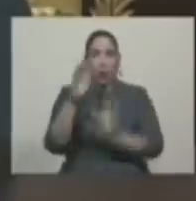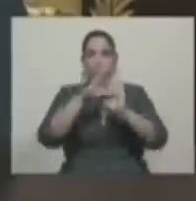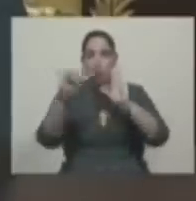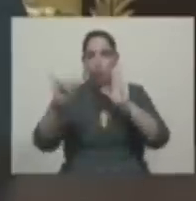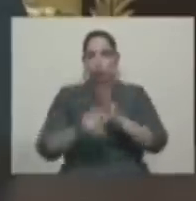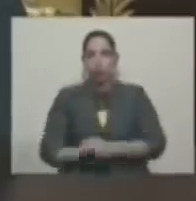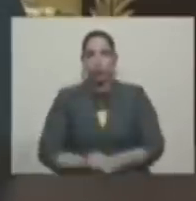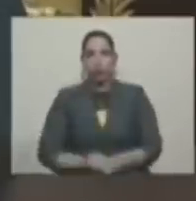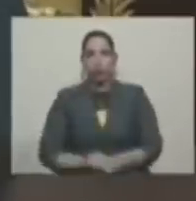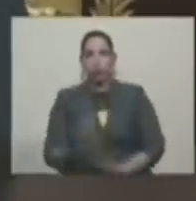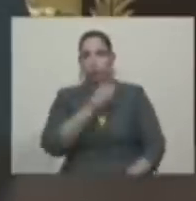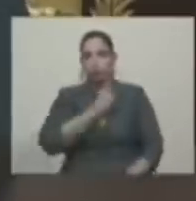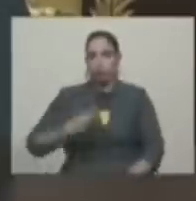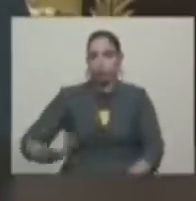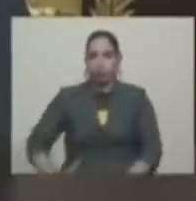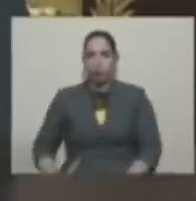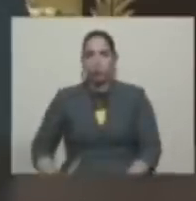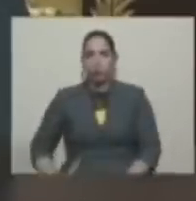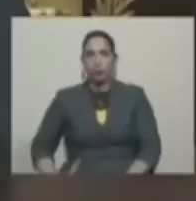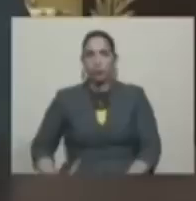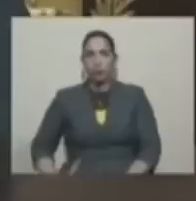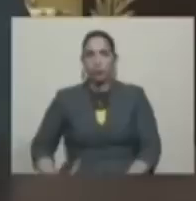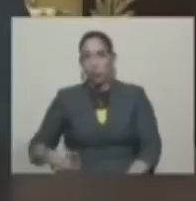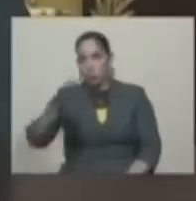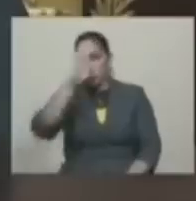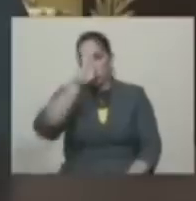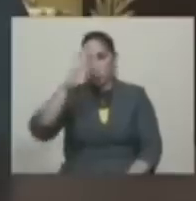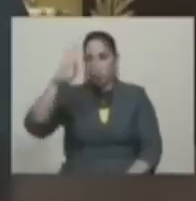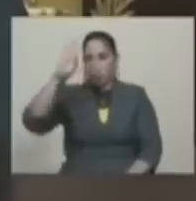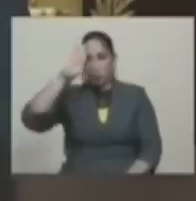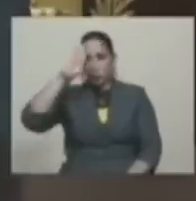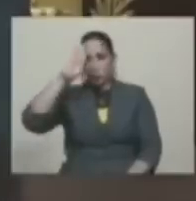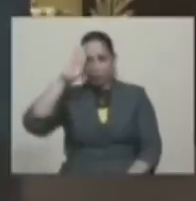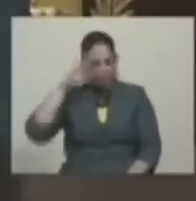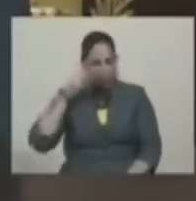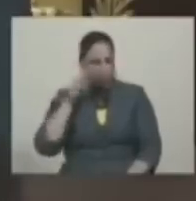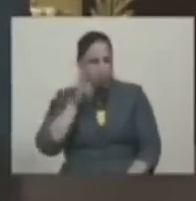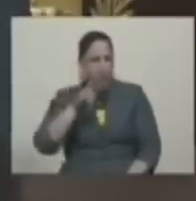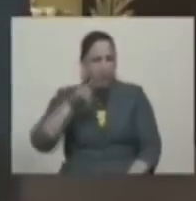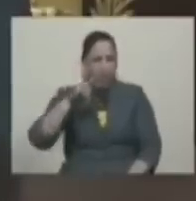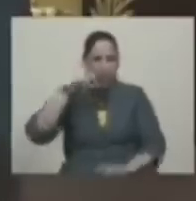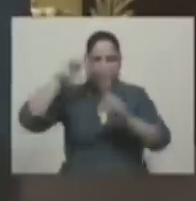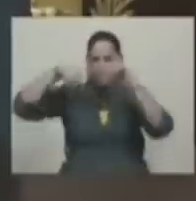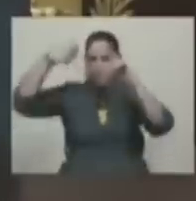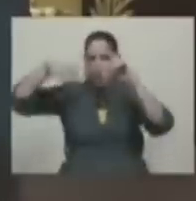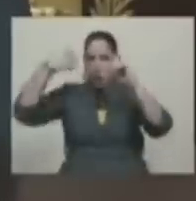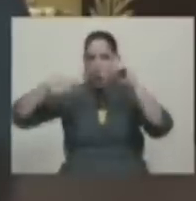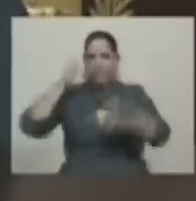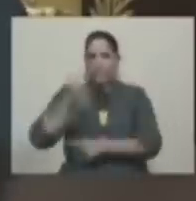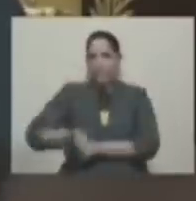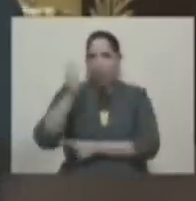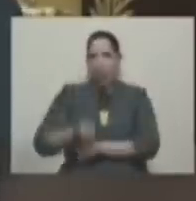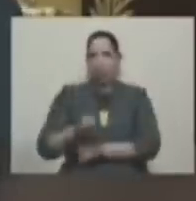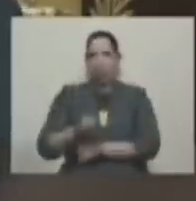Como contó ayer el constituyente presidente Diosdado Cabello en su programa. ¿Ustedes vieron el programa anoche? Yo creo que tuvo una sintonía recta.